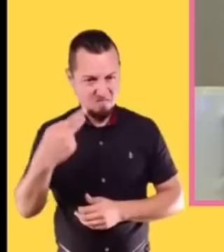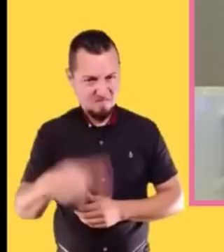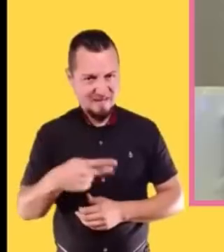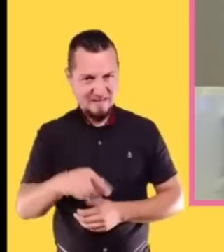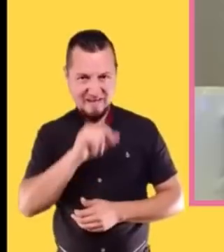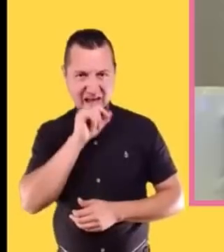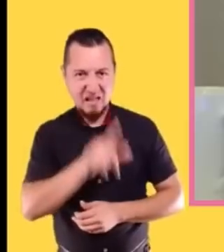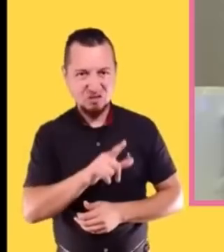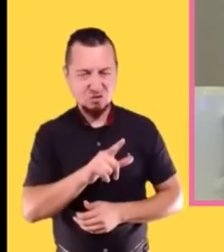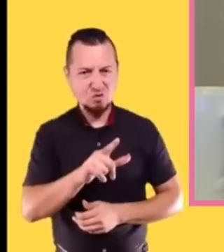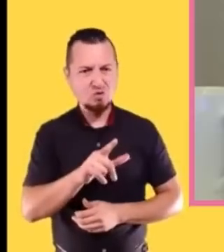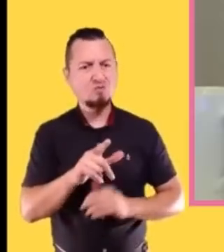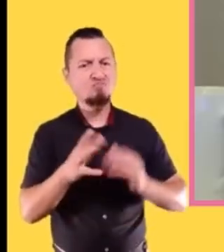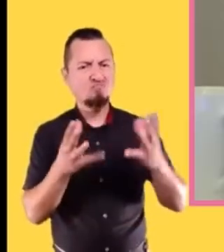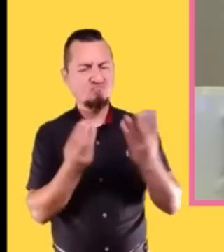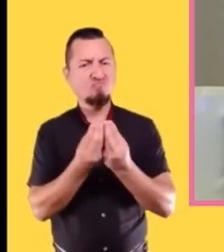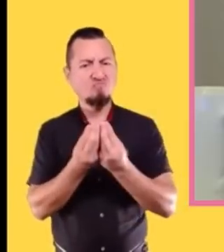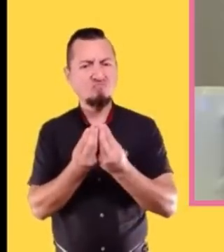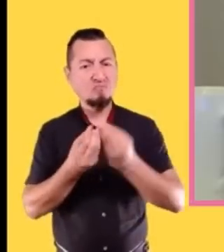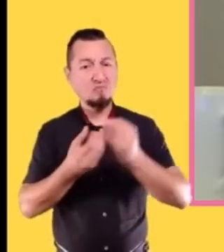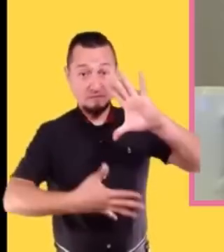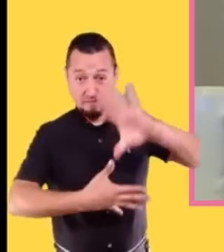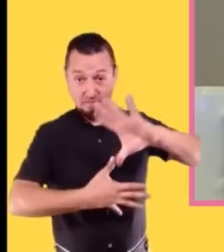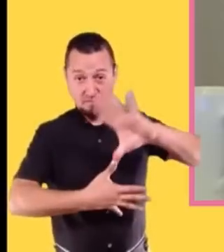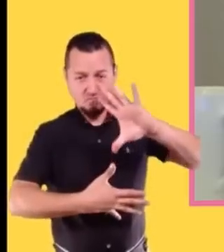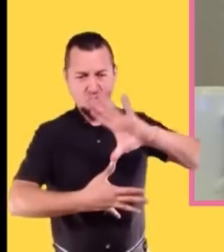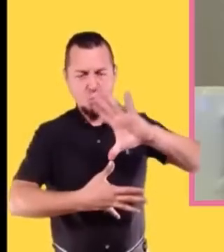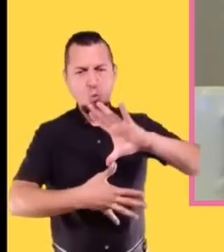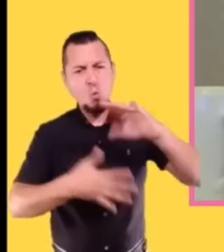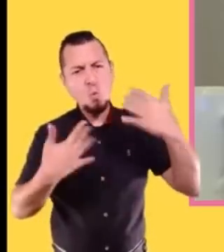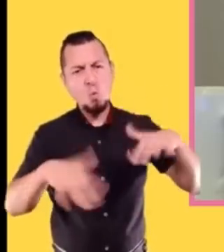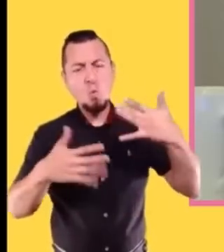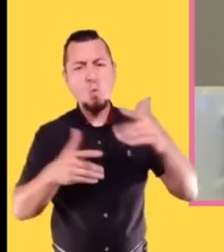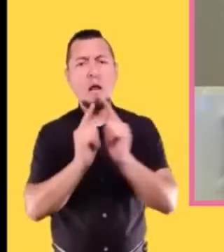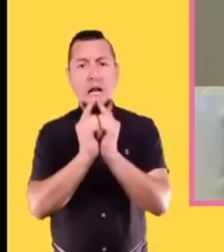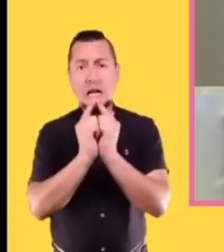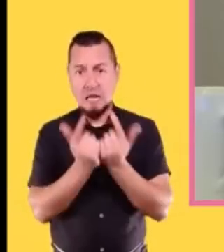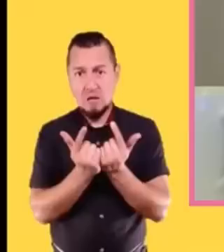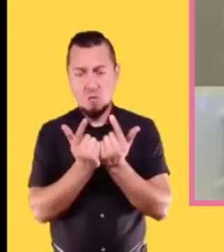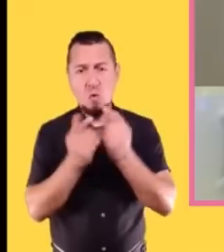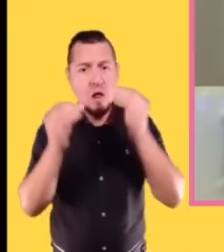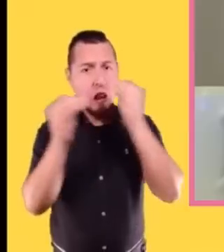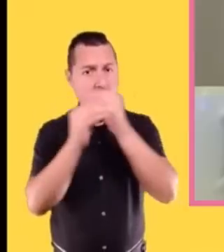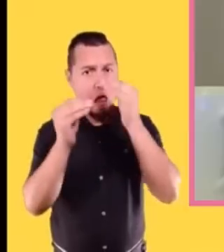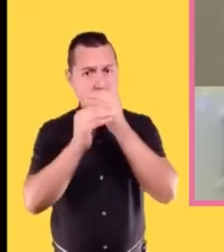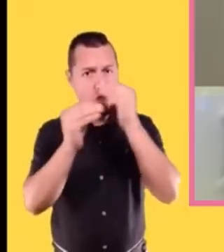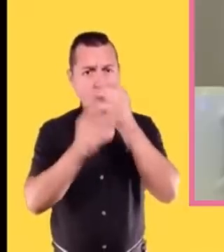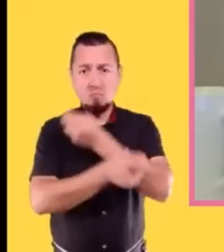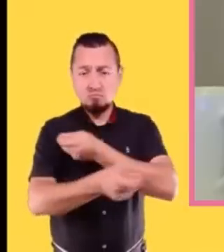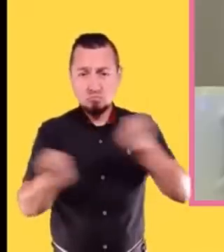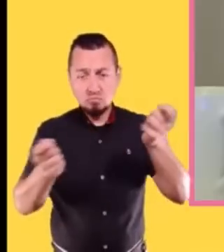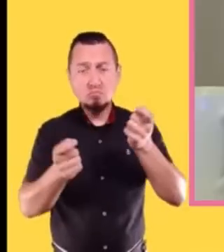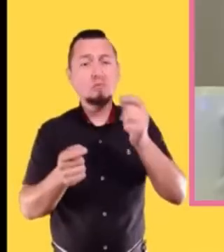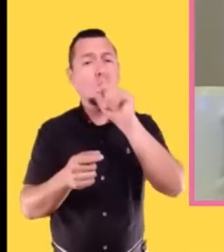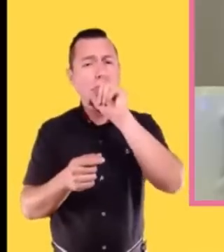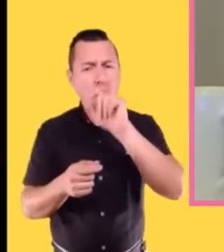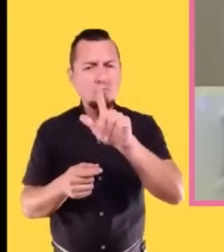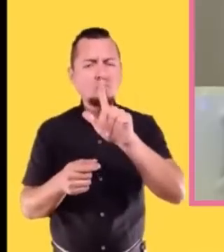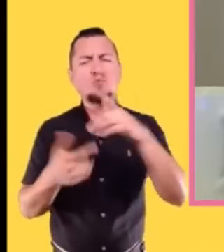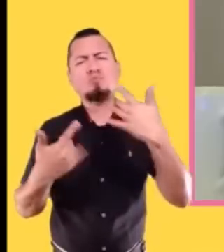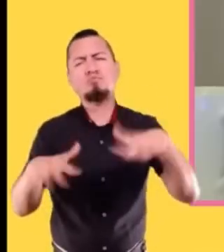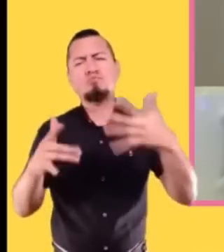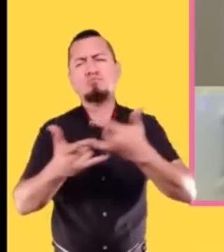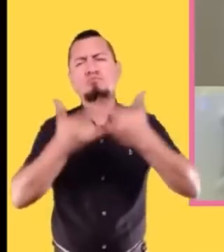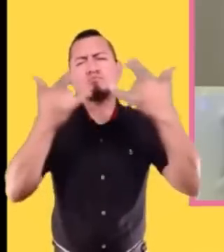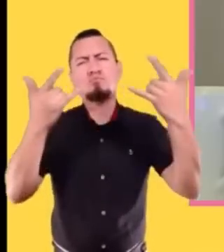nivel Latinoamérica por contar con libros de texto gratuitos. Y Jalisco ha sido parte de esa historia, de la construcción